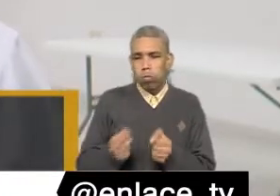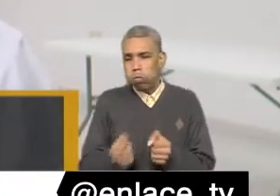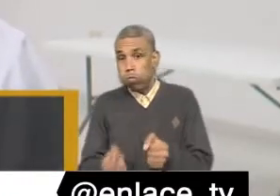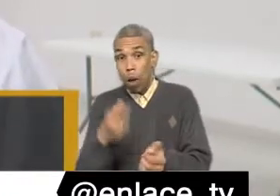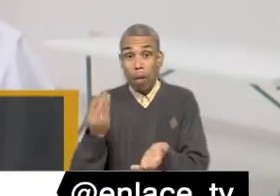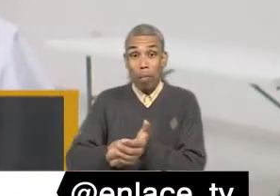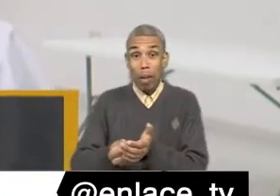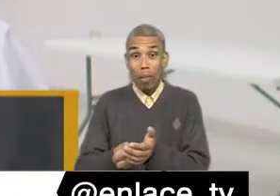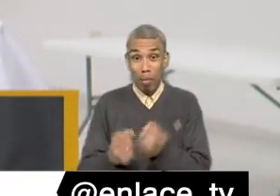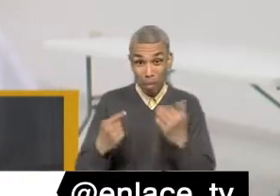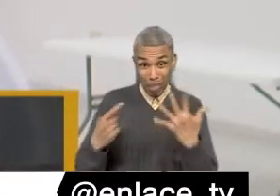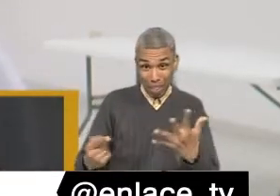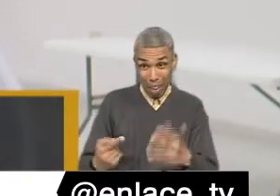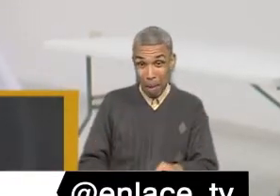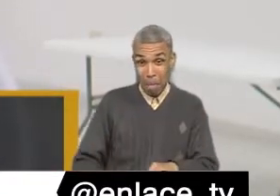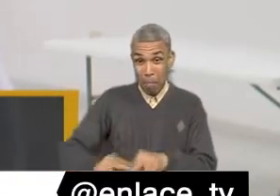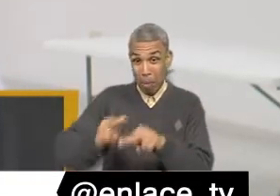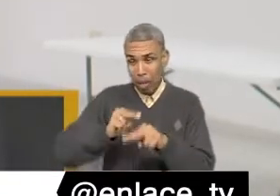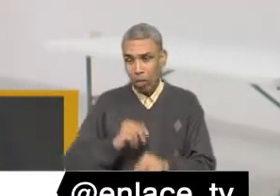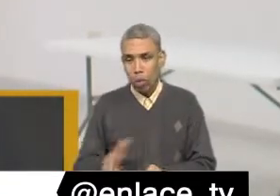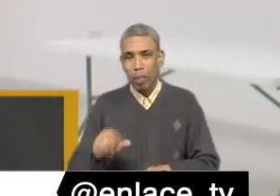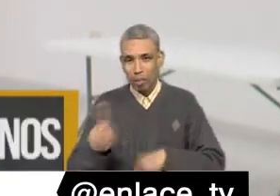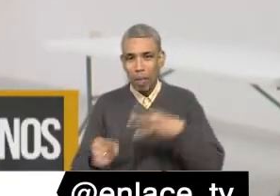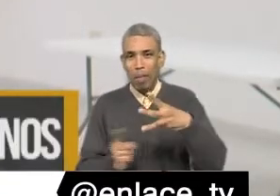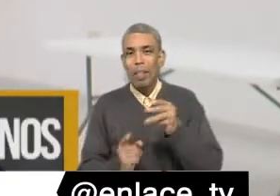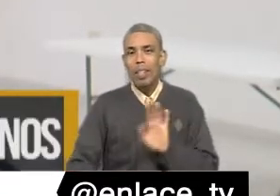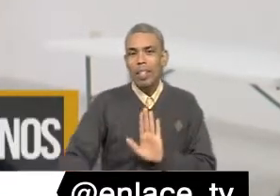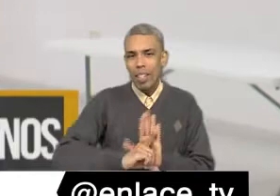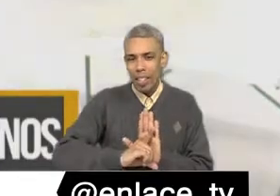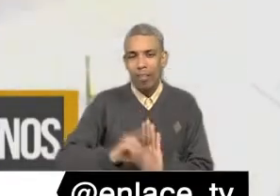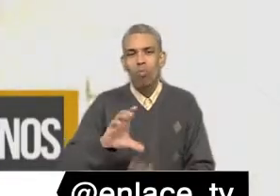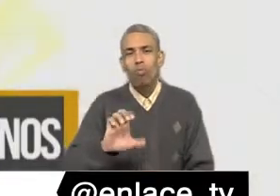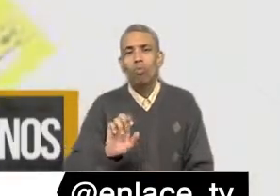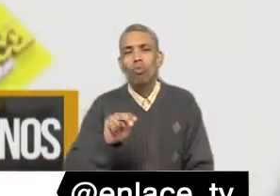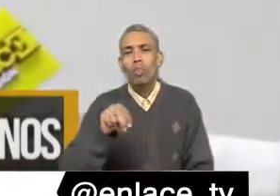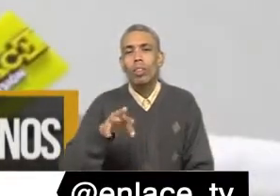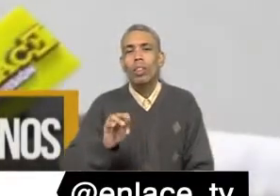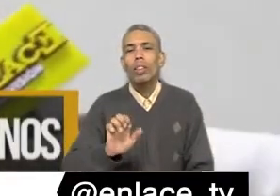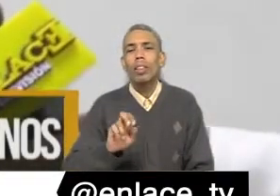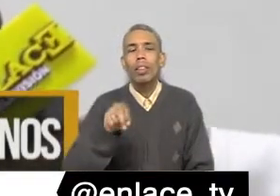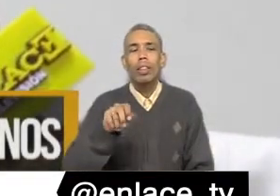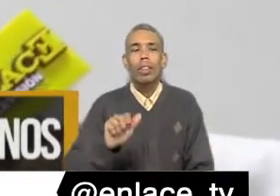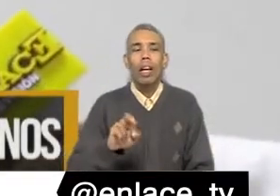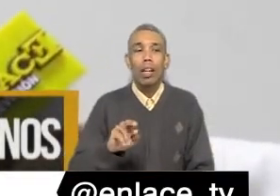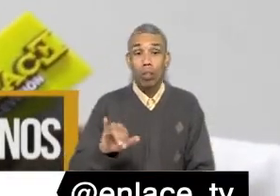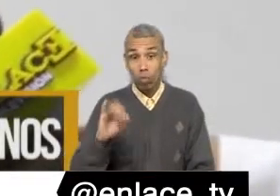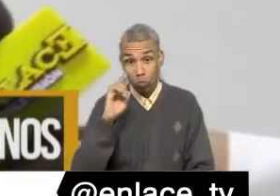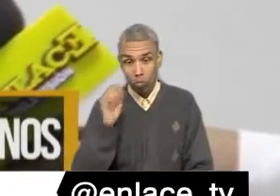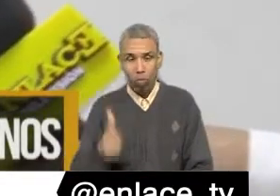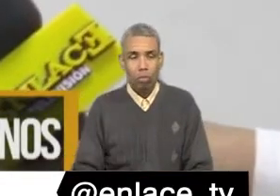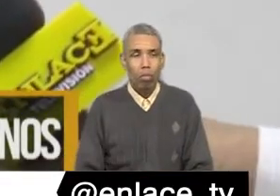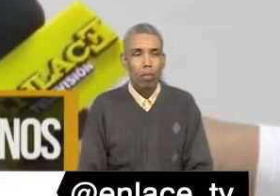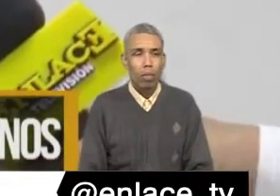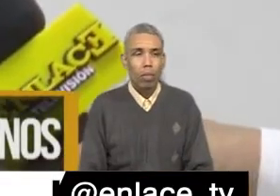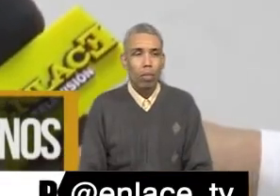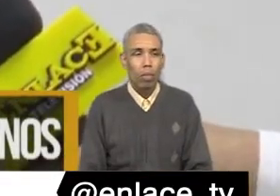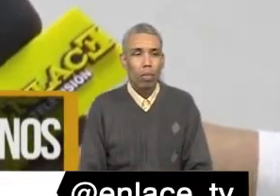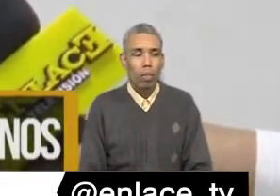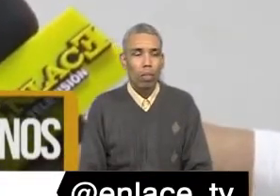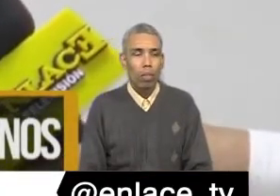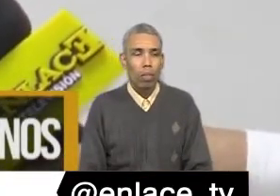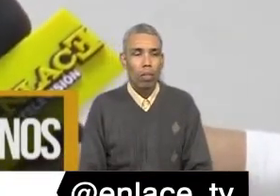adelante la ley del centenario por la producción petrolera que ha aportado Barranca Bermeja. Muy importante esta reunión a la que hoy nos